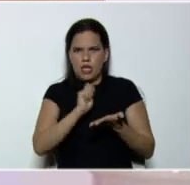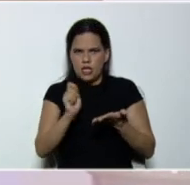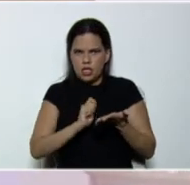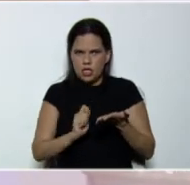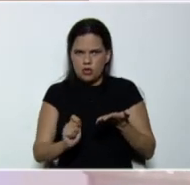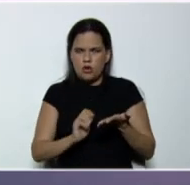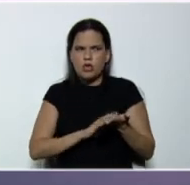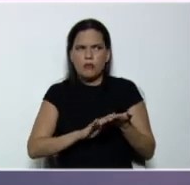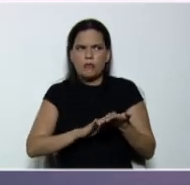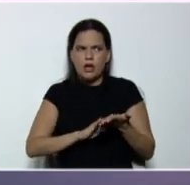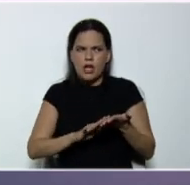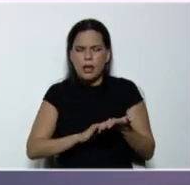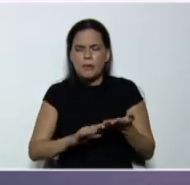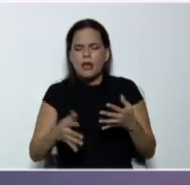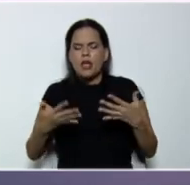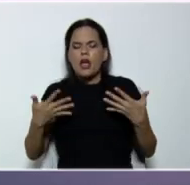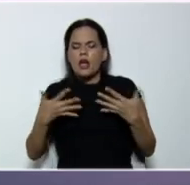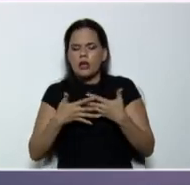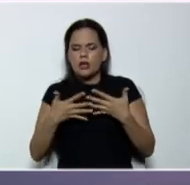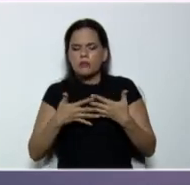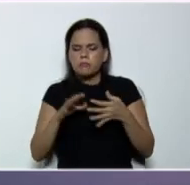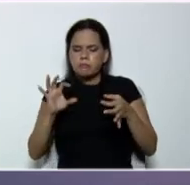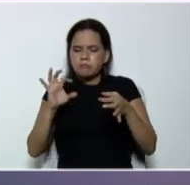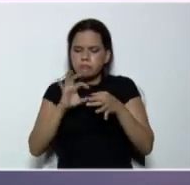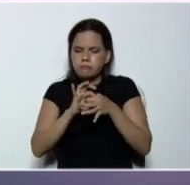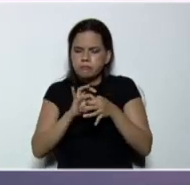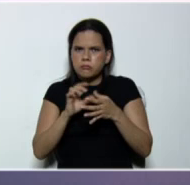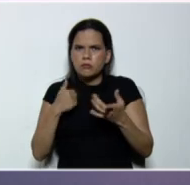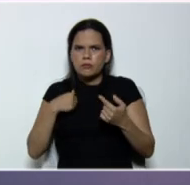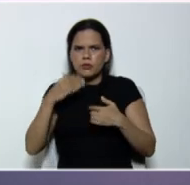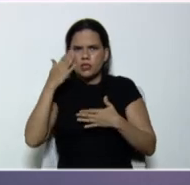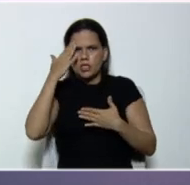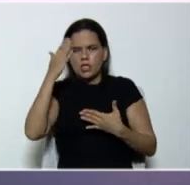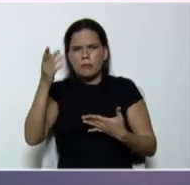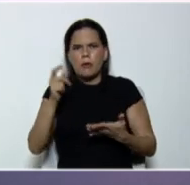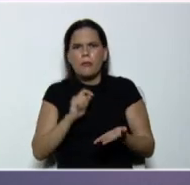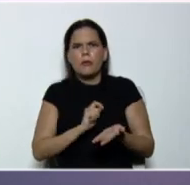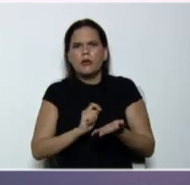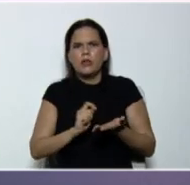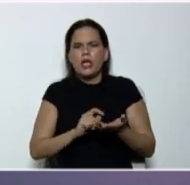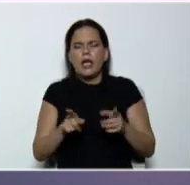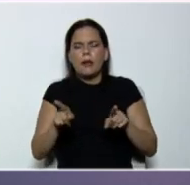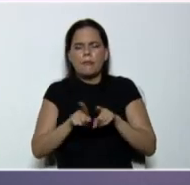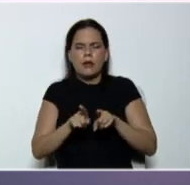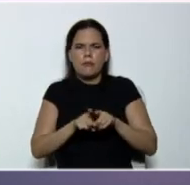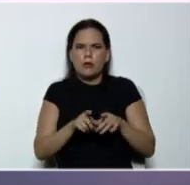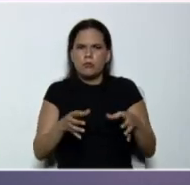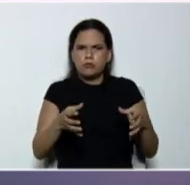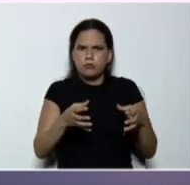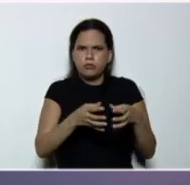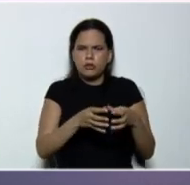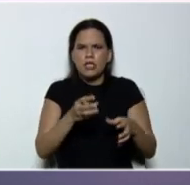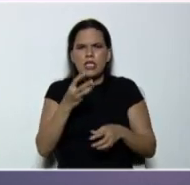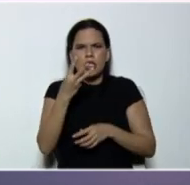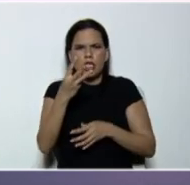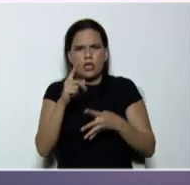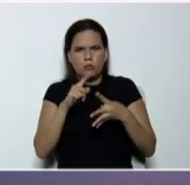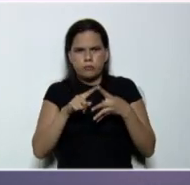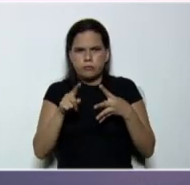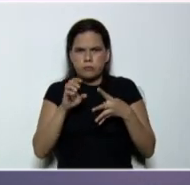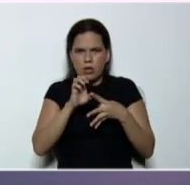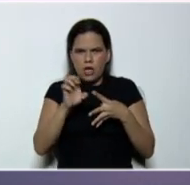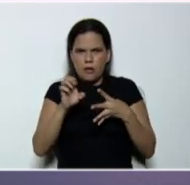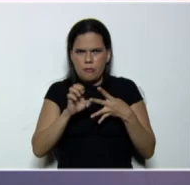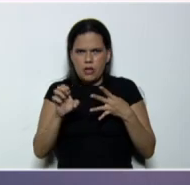haciendo la debida asociación. Entonces le indicamos, por ejemplo, vamos a colocar en el primer conjunto tres elementos y